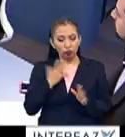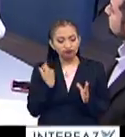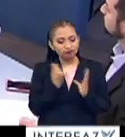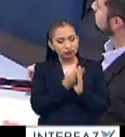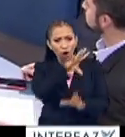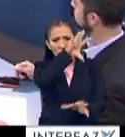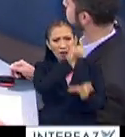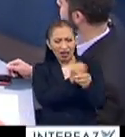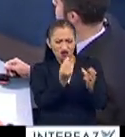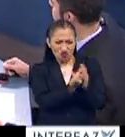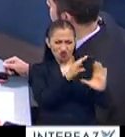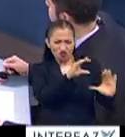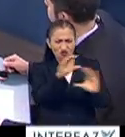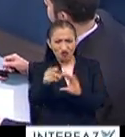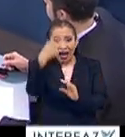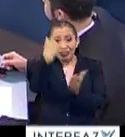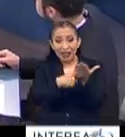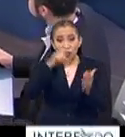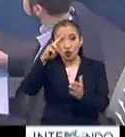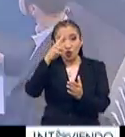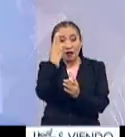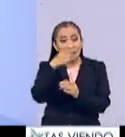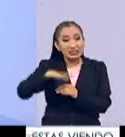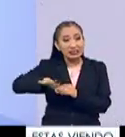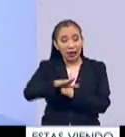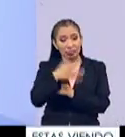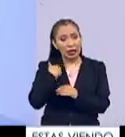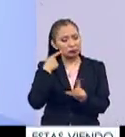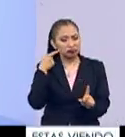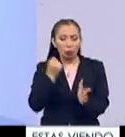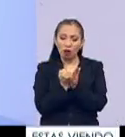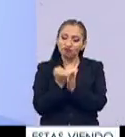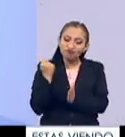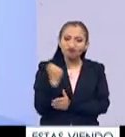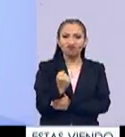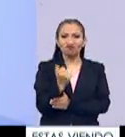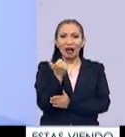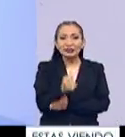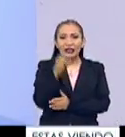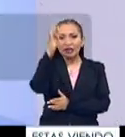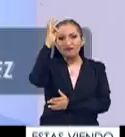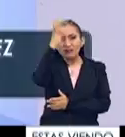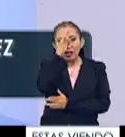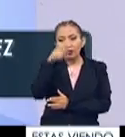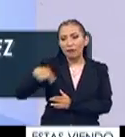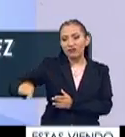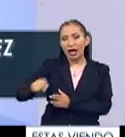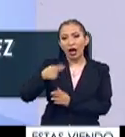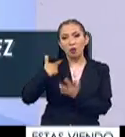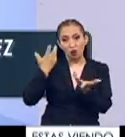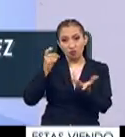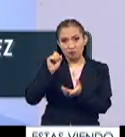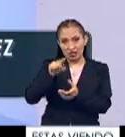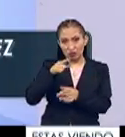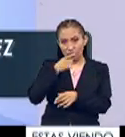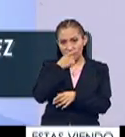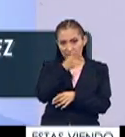formación integral dentro de la universidad es nuestro sello, es la filosofía que tú acabas de mencionar,